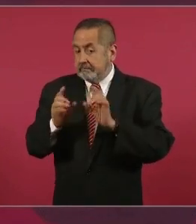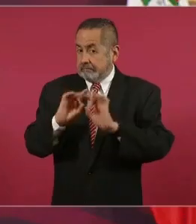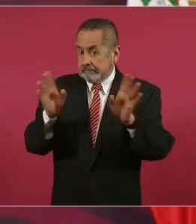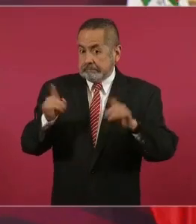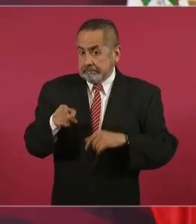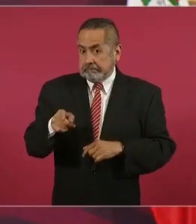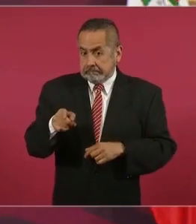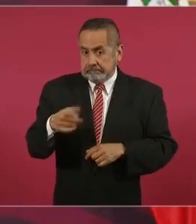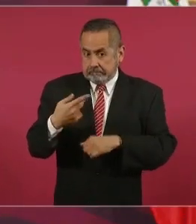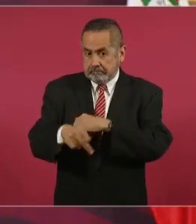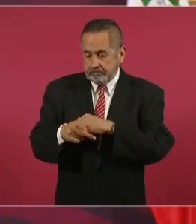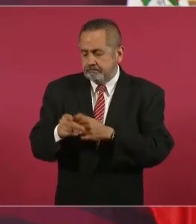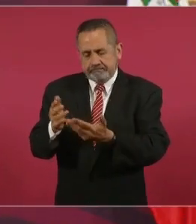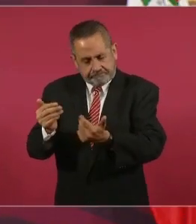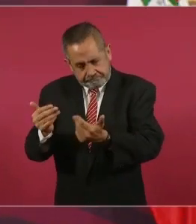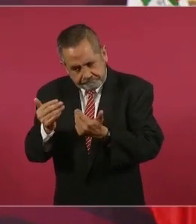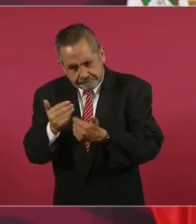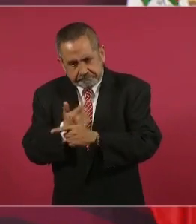delicadas.